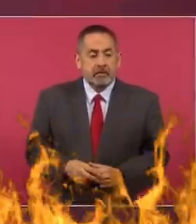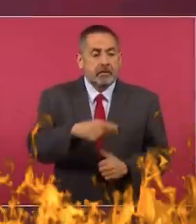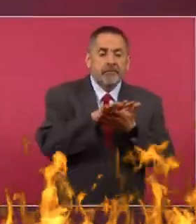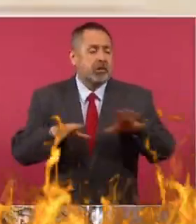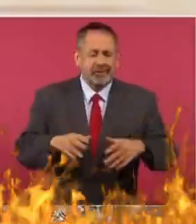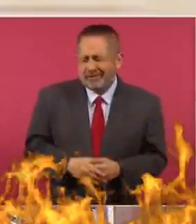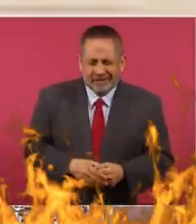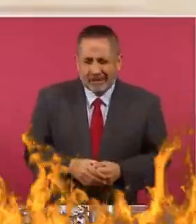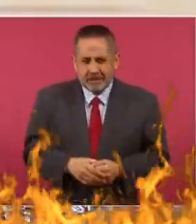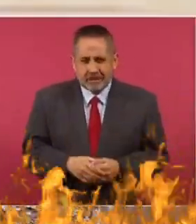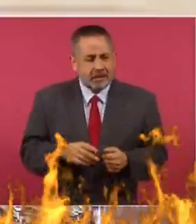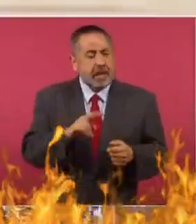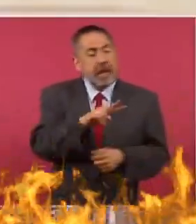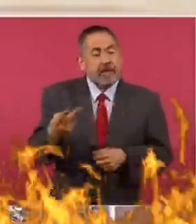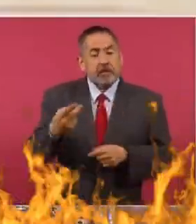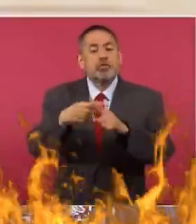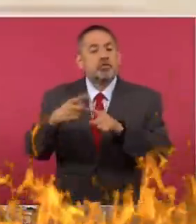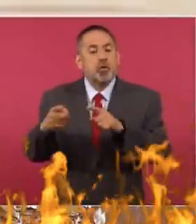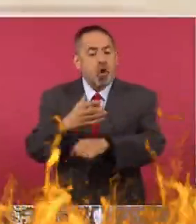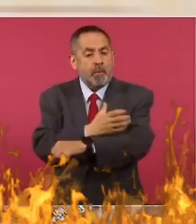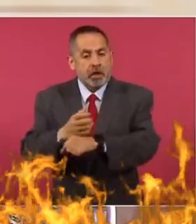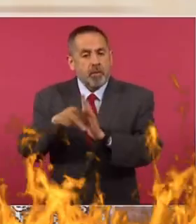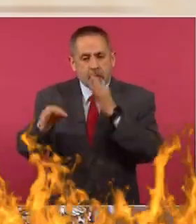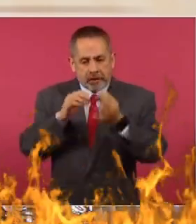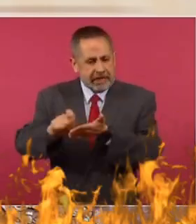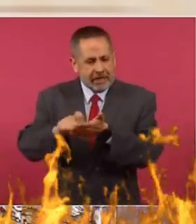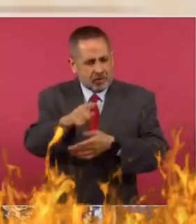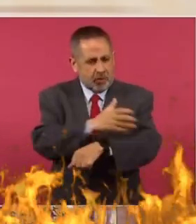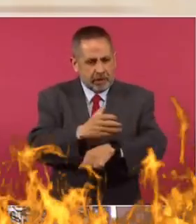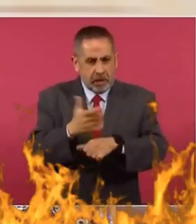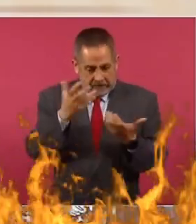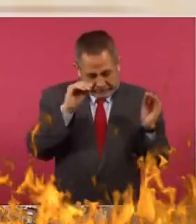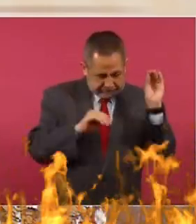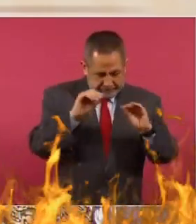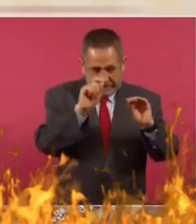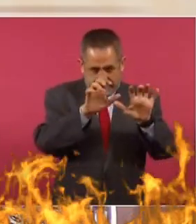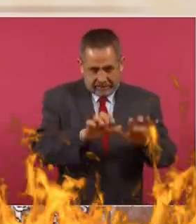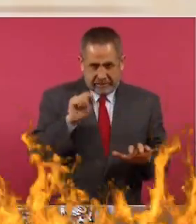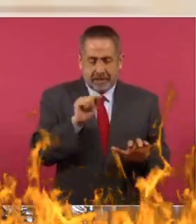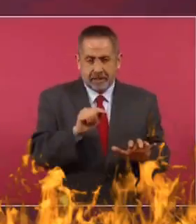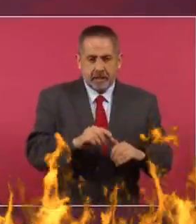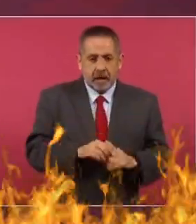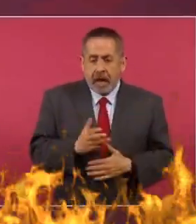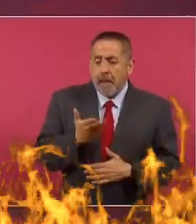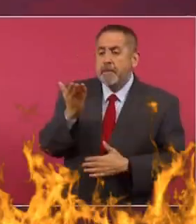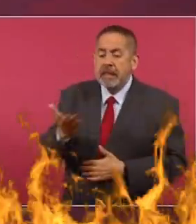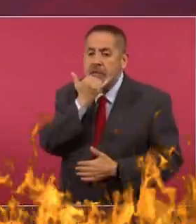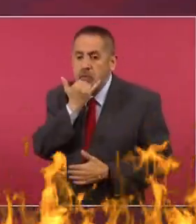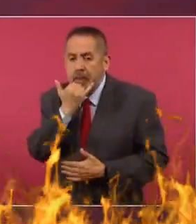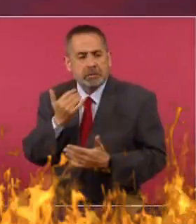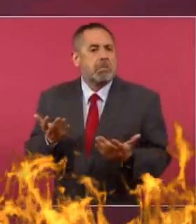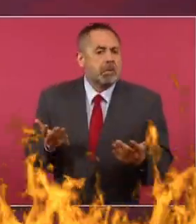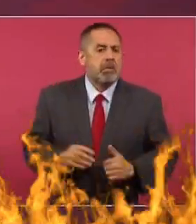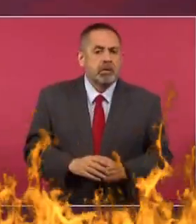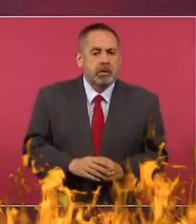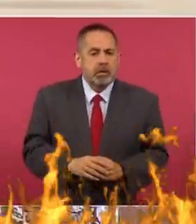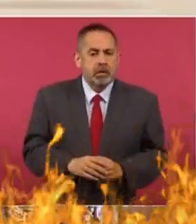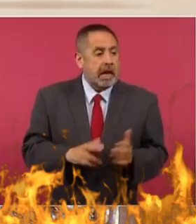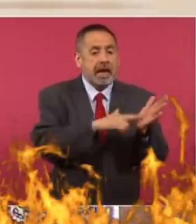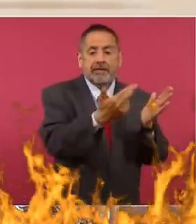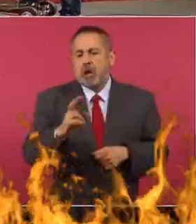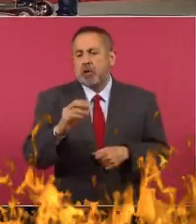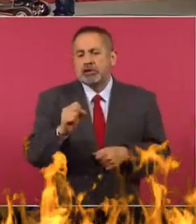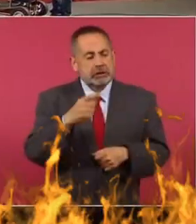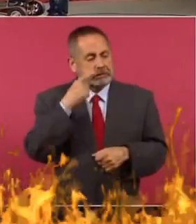Manipula. En cambio, tu compañero periodista, el que hace la nota, ofrece disculpa. Y la revista